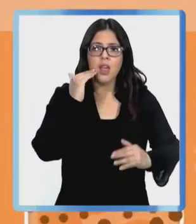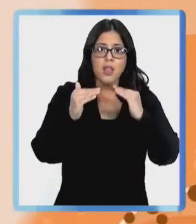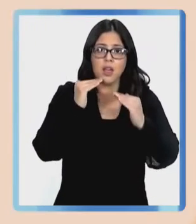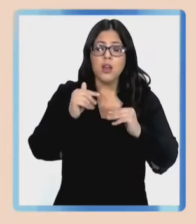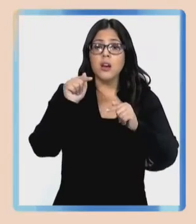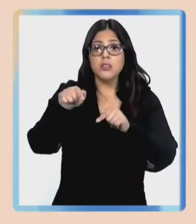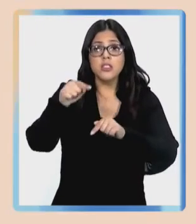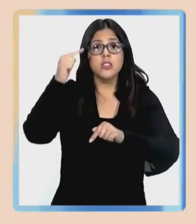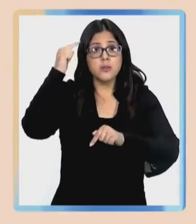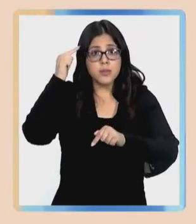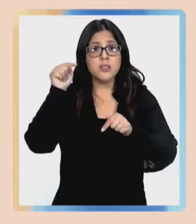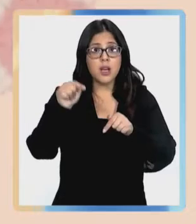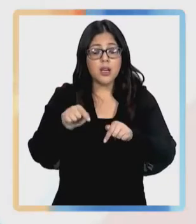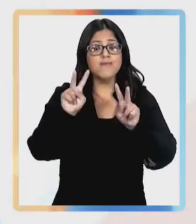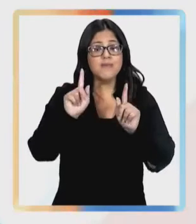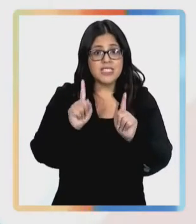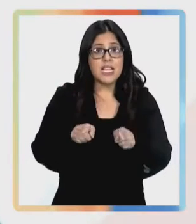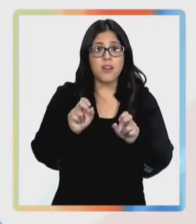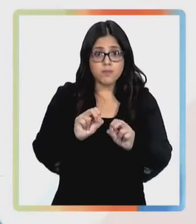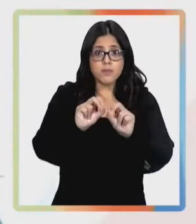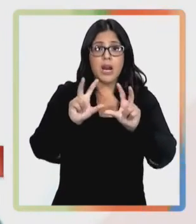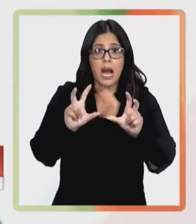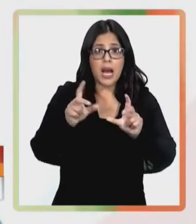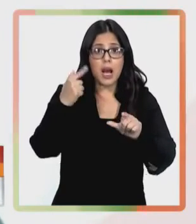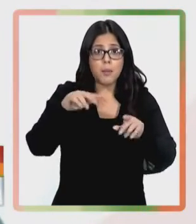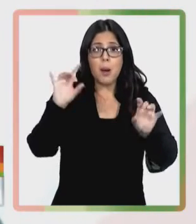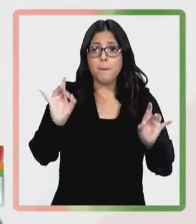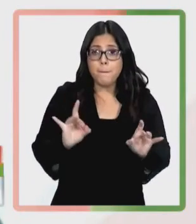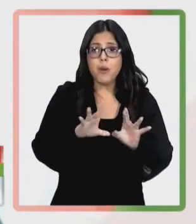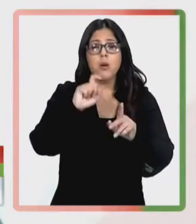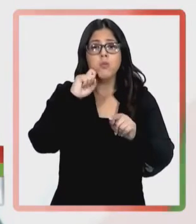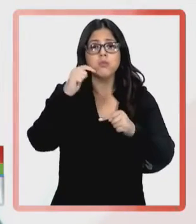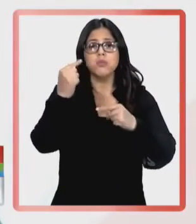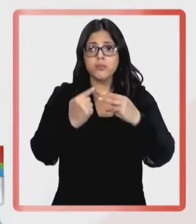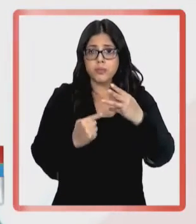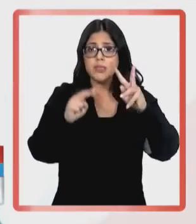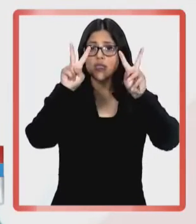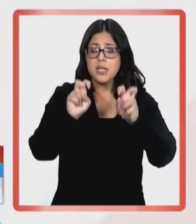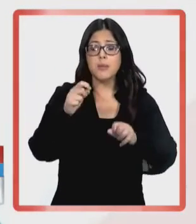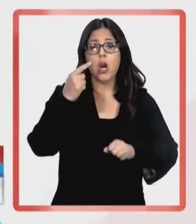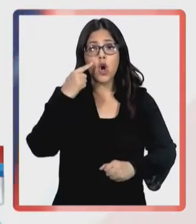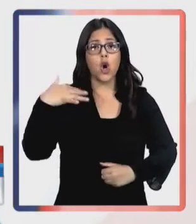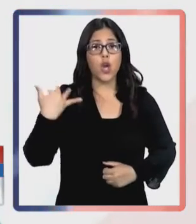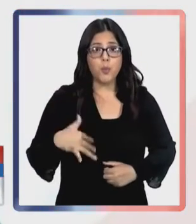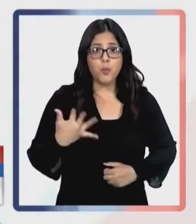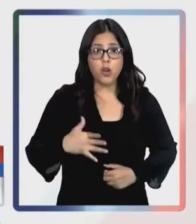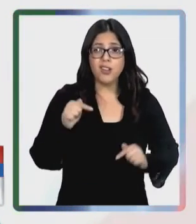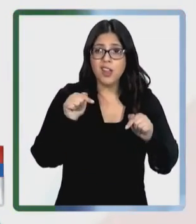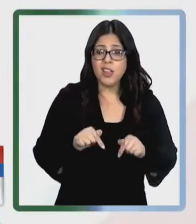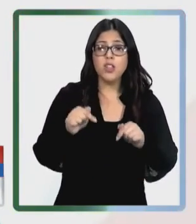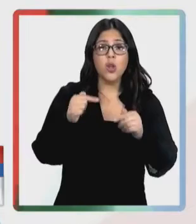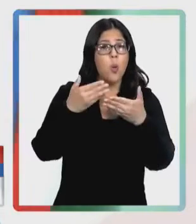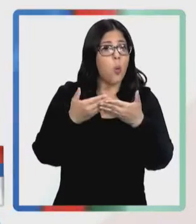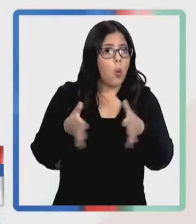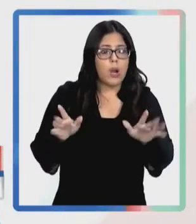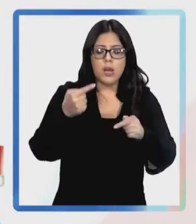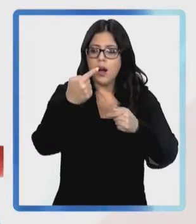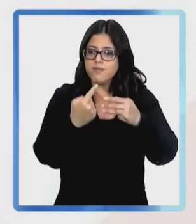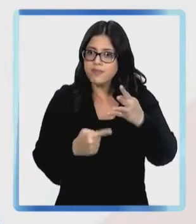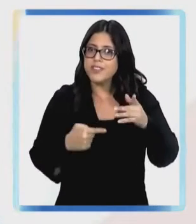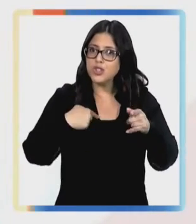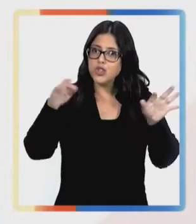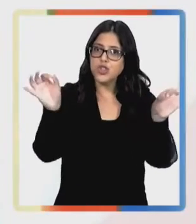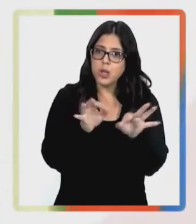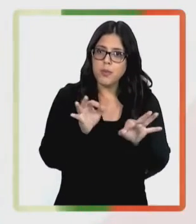piensas, son signos a los que hay que estar alerta, pero podrían significar otras cosas también. Lo importante de esto es que cualquiera de esos signos que